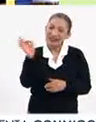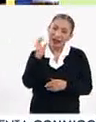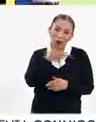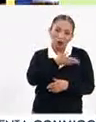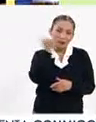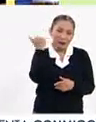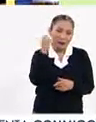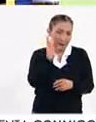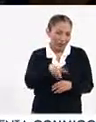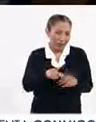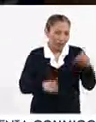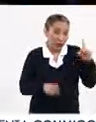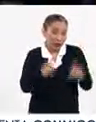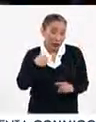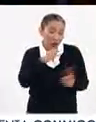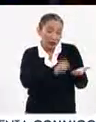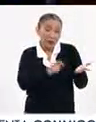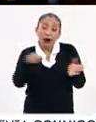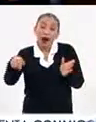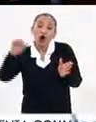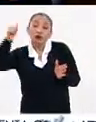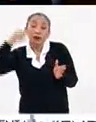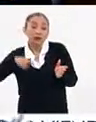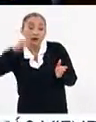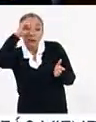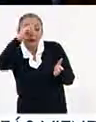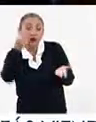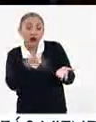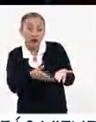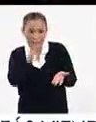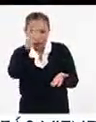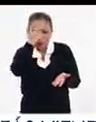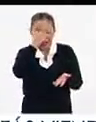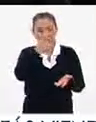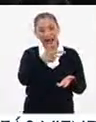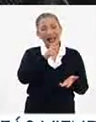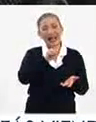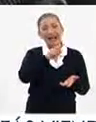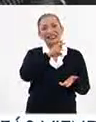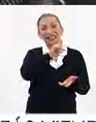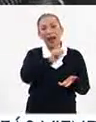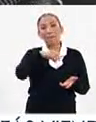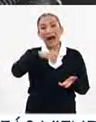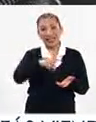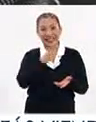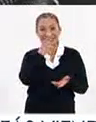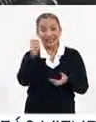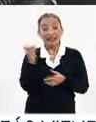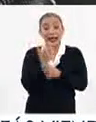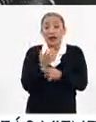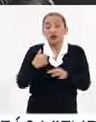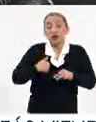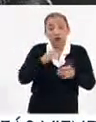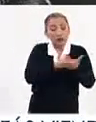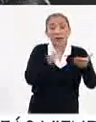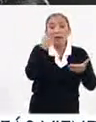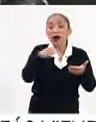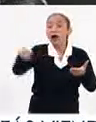lo sé muy bien, ¿no? ¿Te acuerdas de lo de García Márquez? Aquello de que escribo para que me quieran más mis amigos.